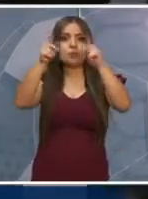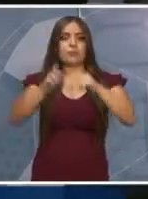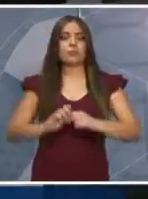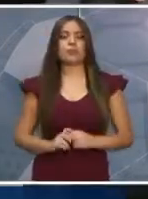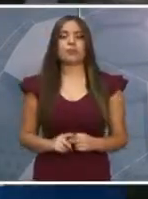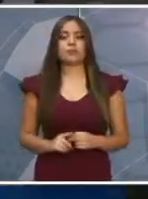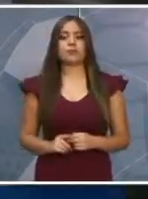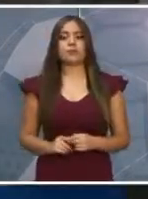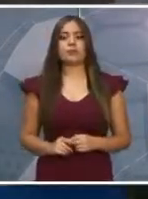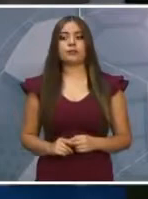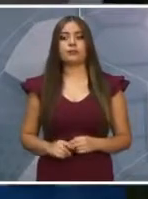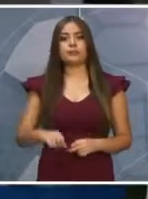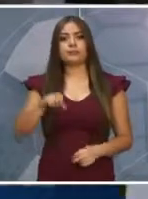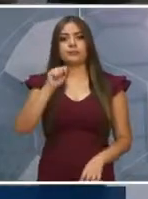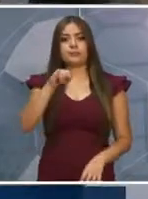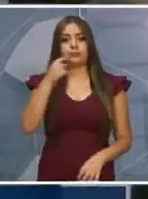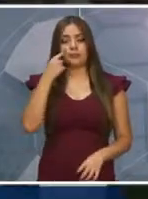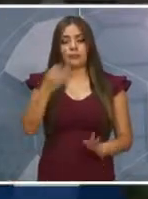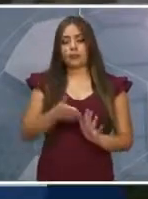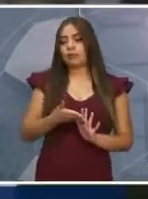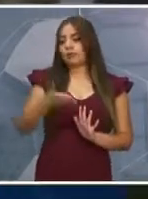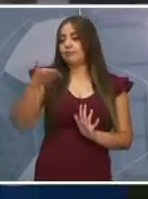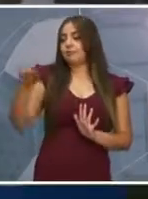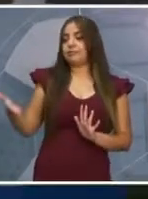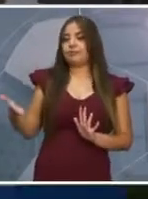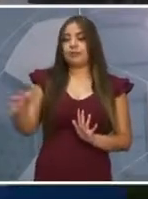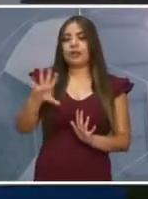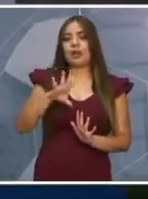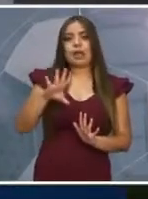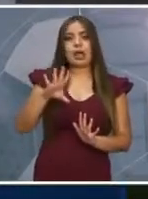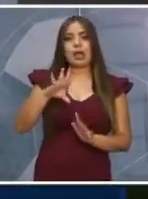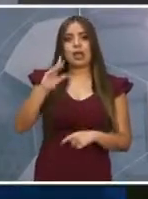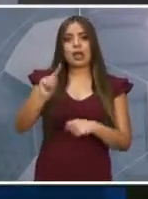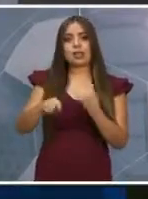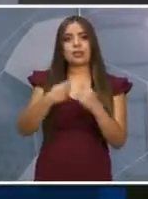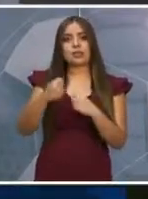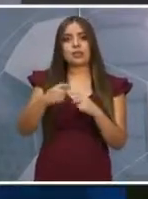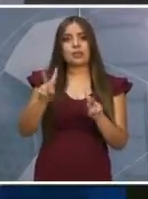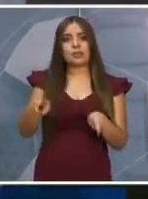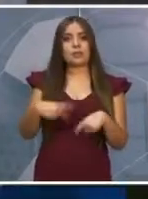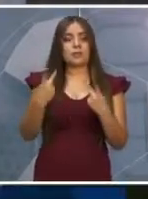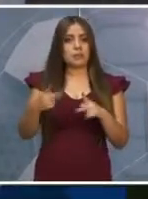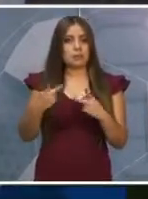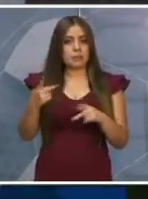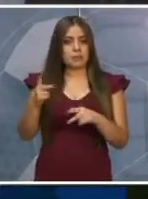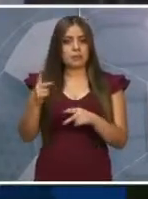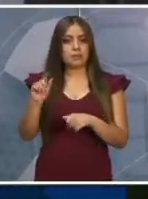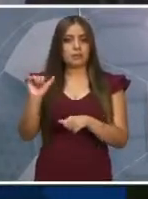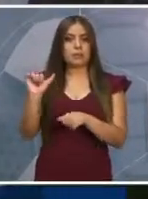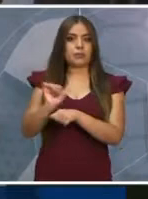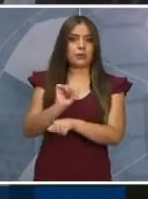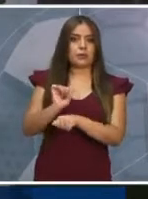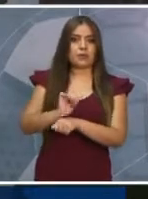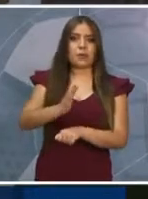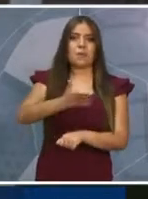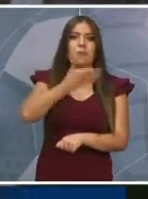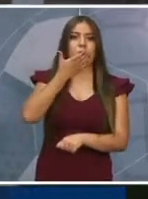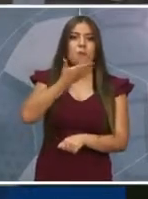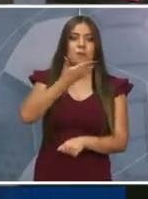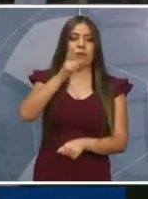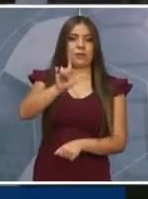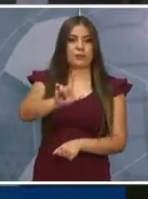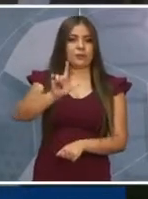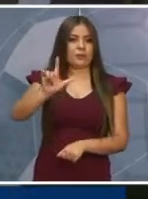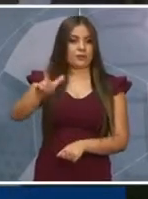aquí frente a nosotros se encuentra una tienda dedicada a la venta de autopartes y accesorios, muy conocida aquí en la comarca lagunera. En nuestro